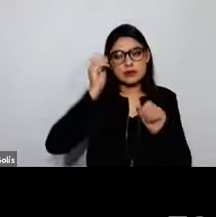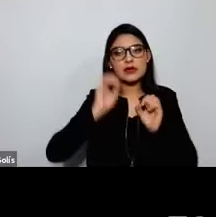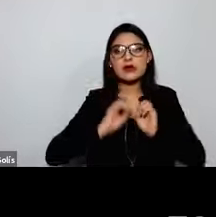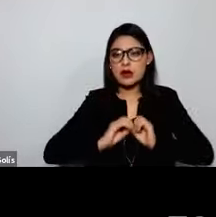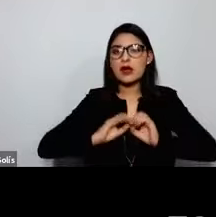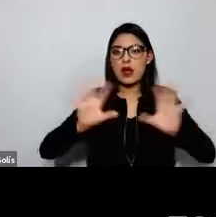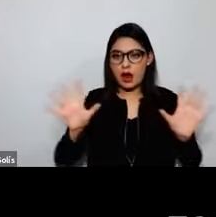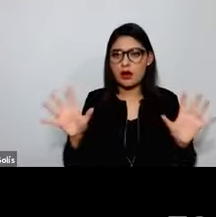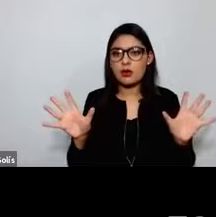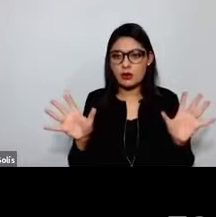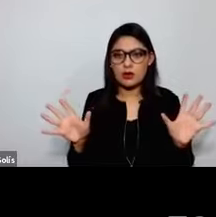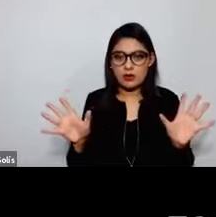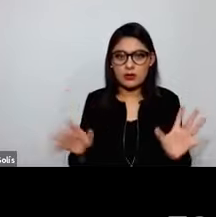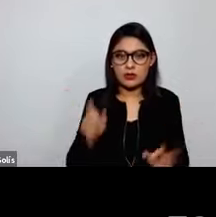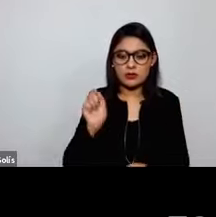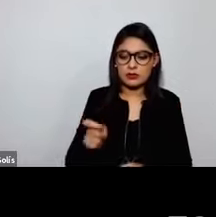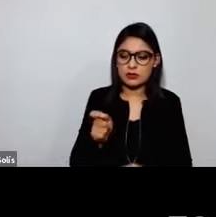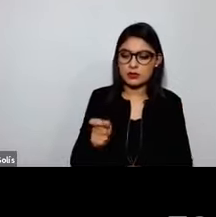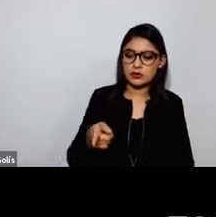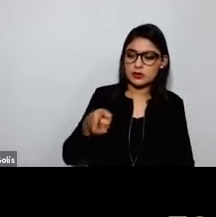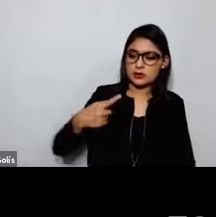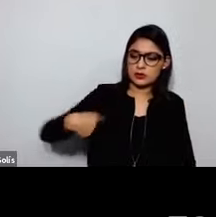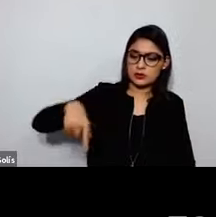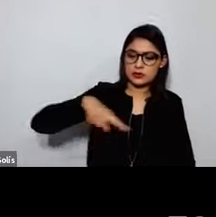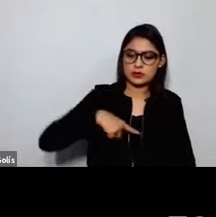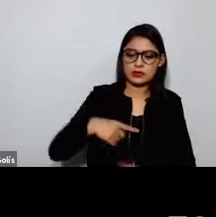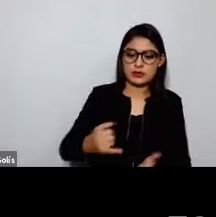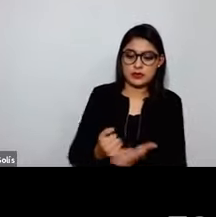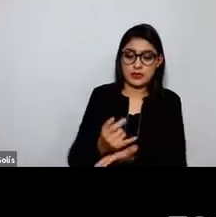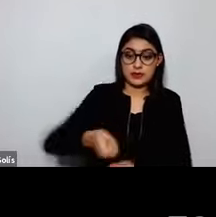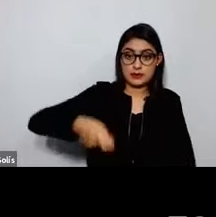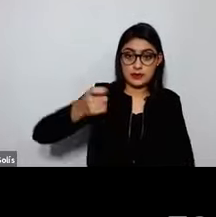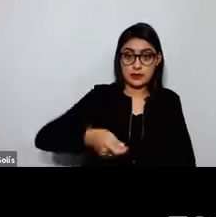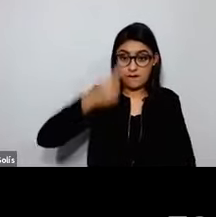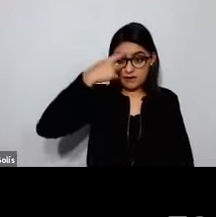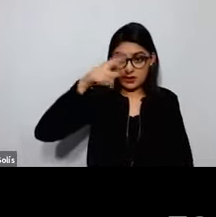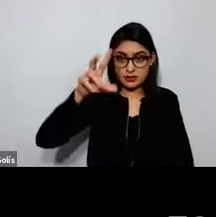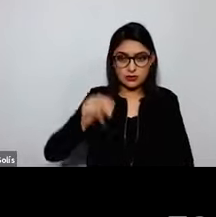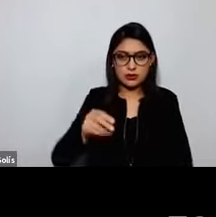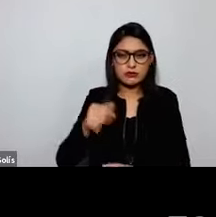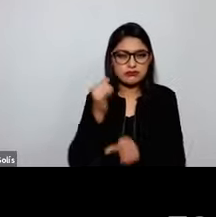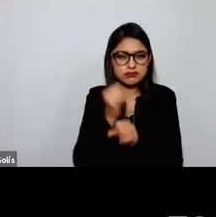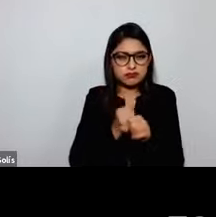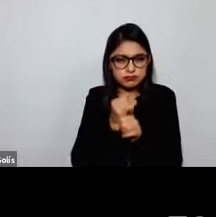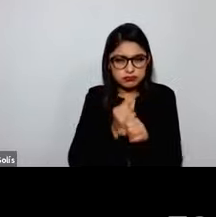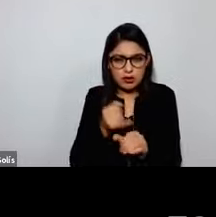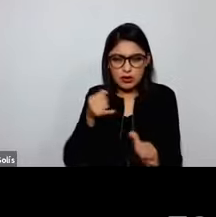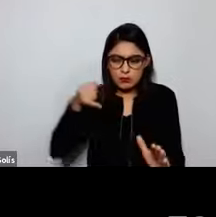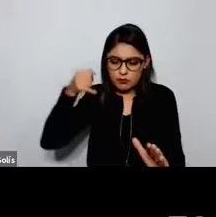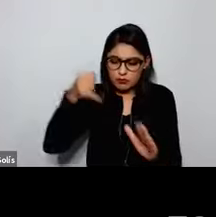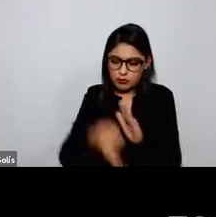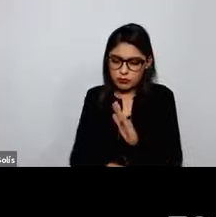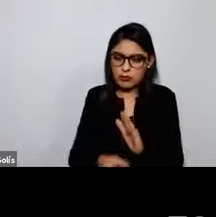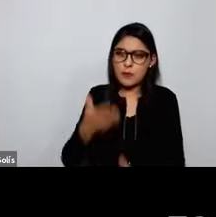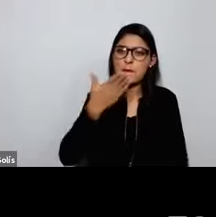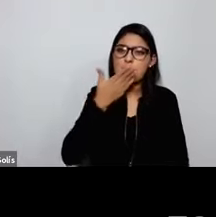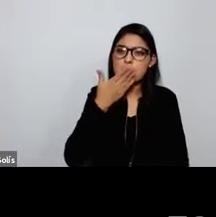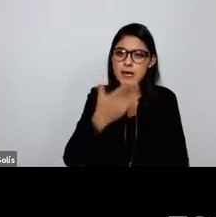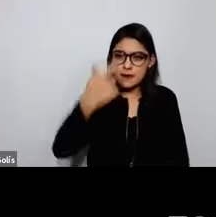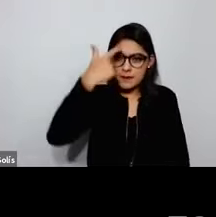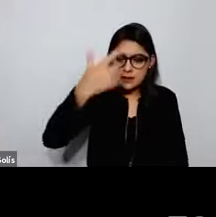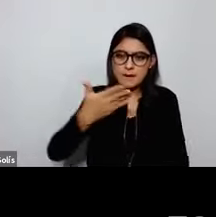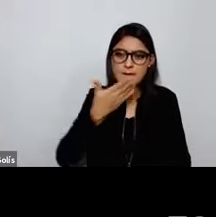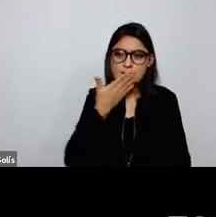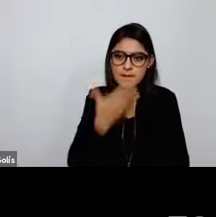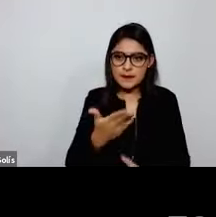gran compromiso que hay en las sentencias. Me parece también que un poder judicial robusto,